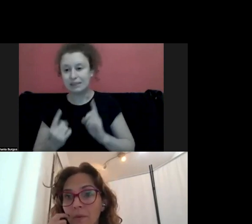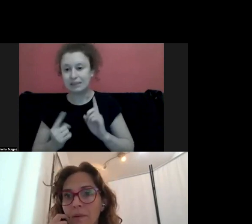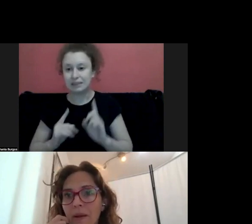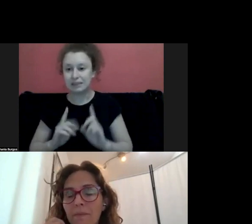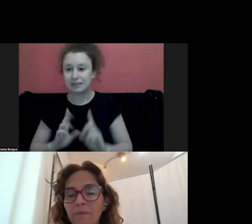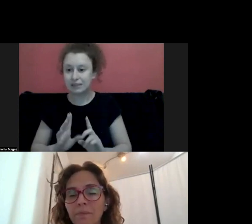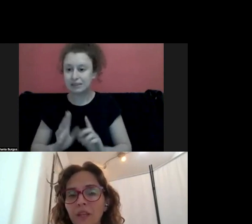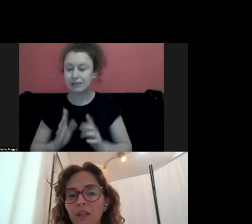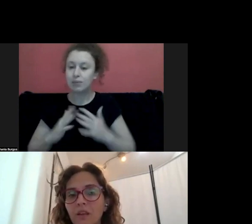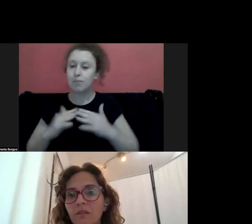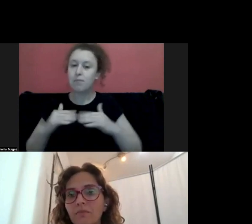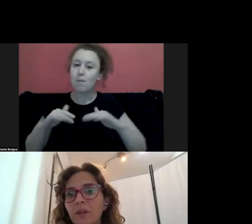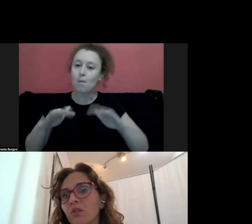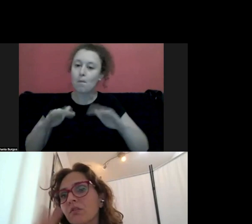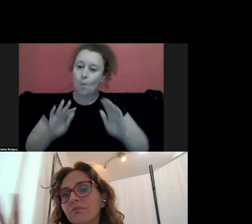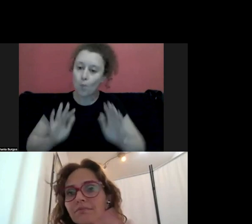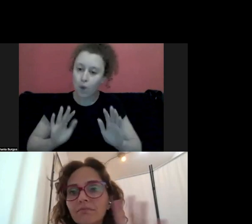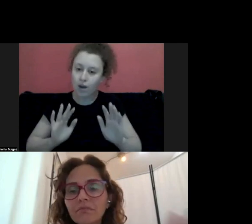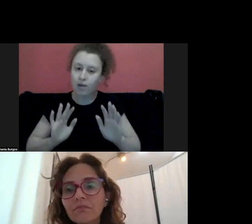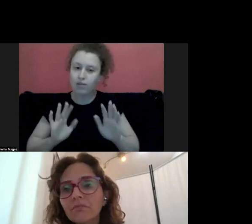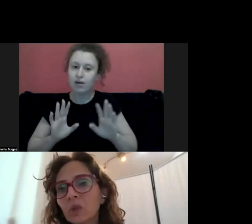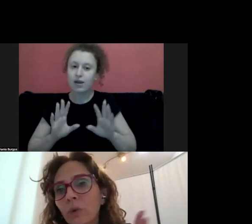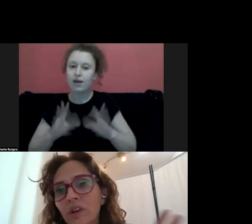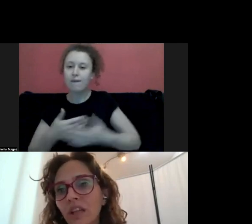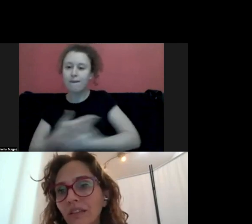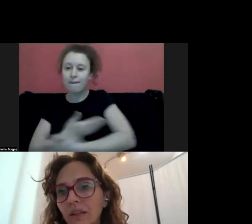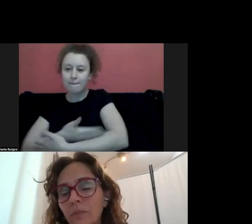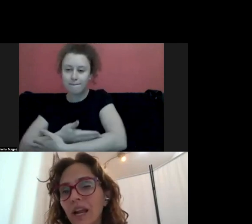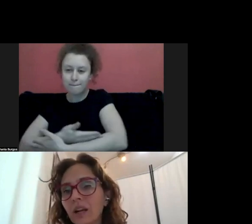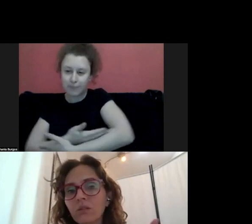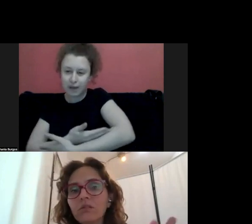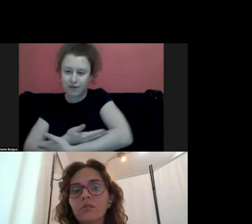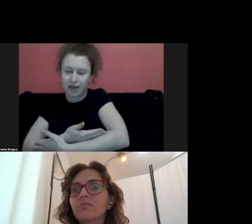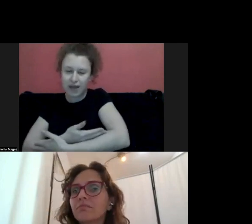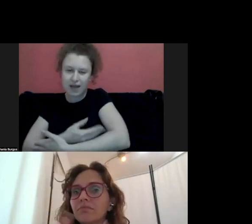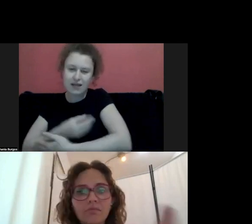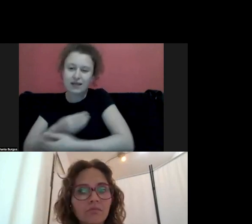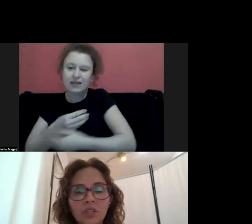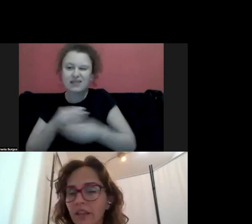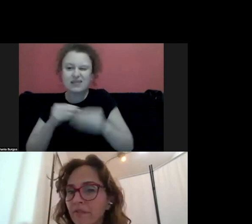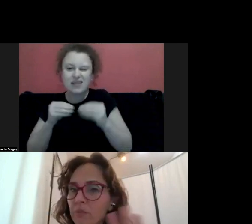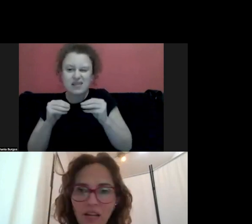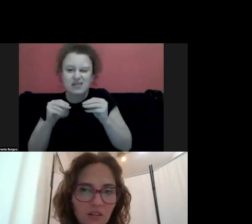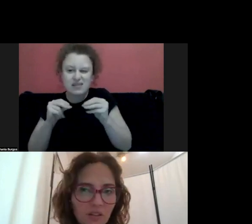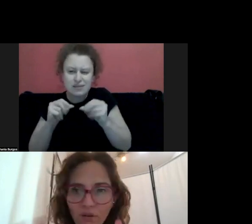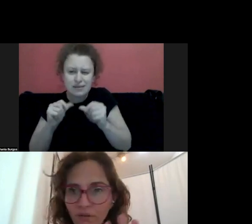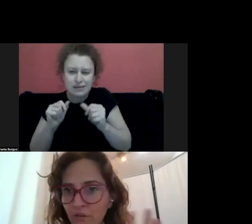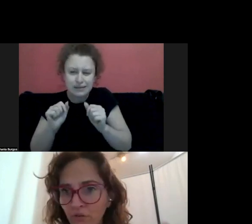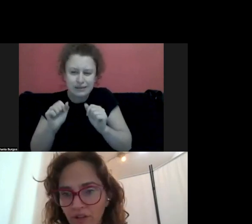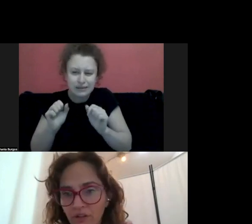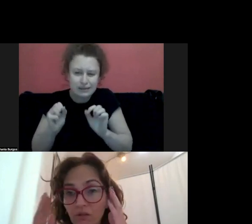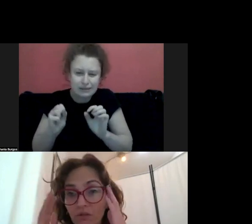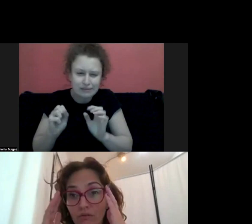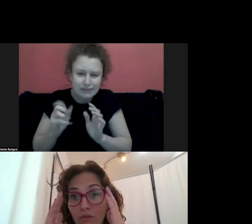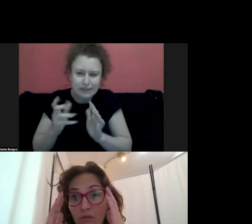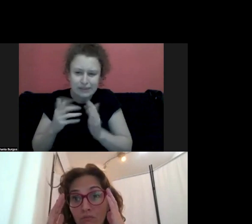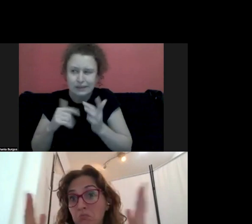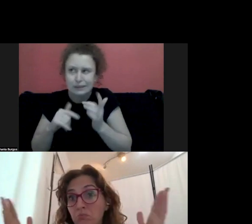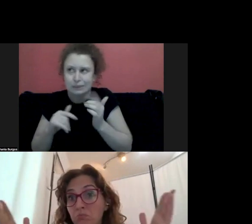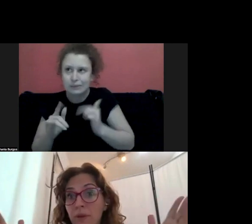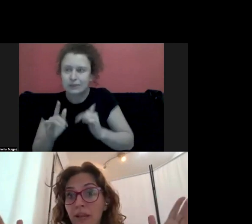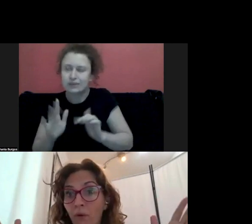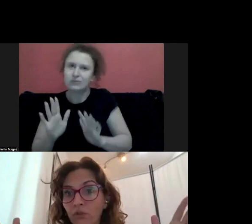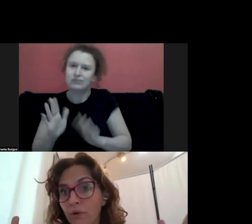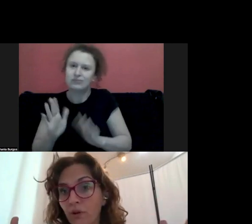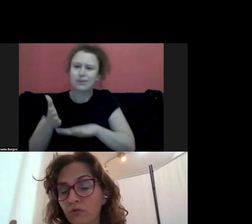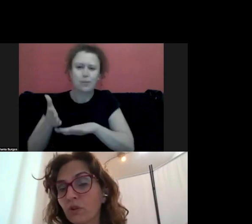haber en el bebé, pero como es tan temprano, se difuminan, se confunden, ¿no?